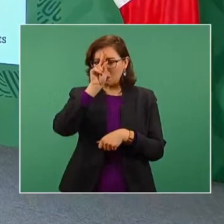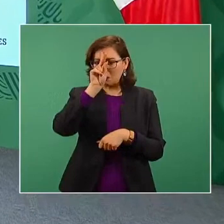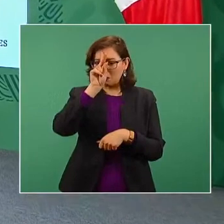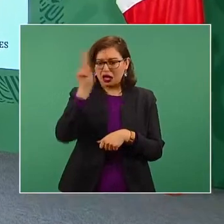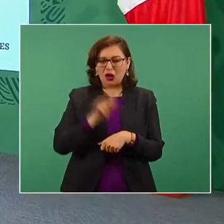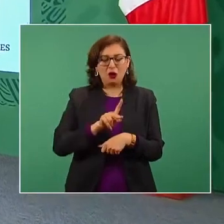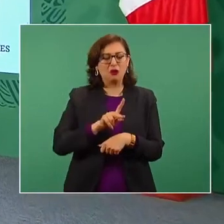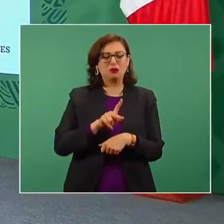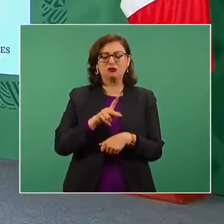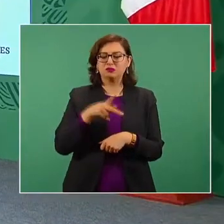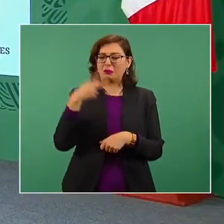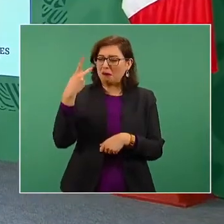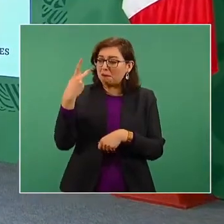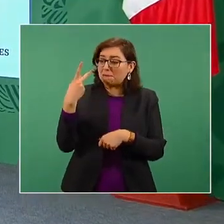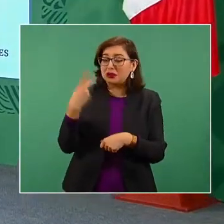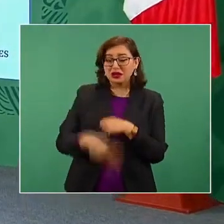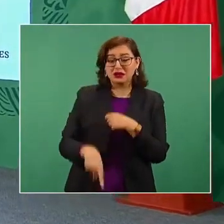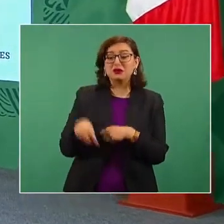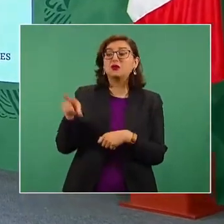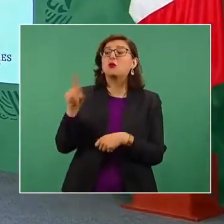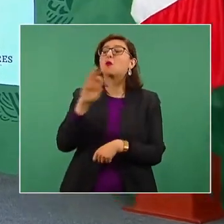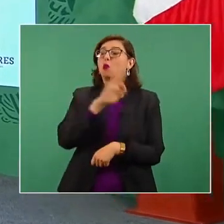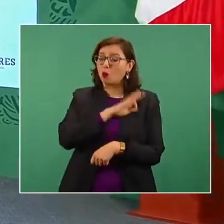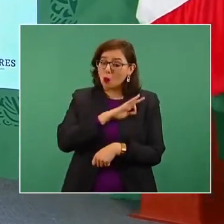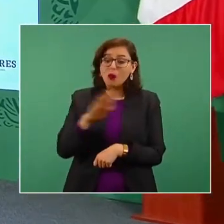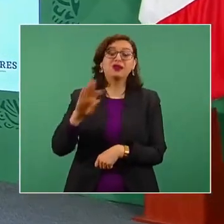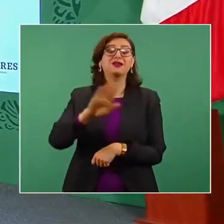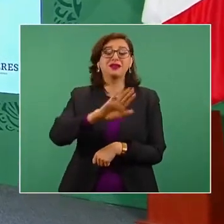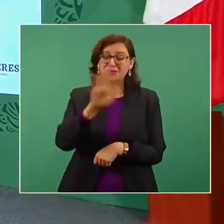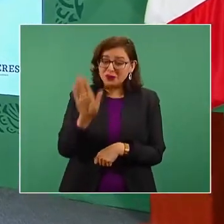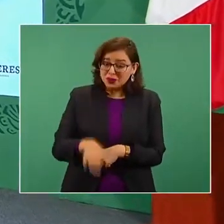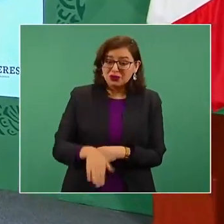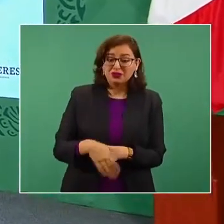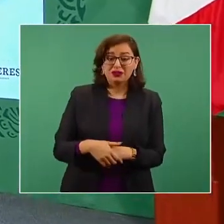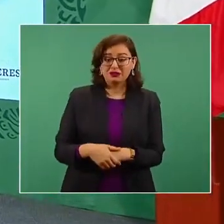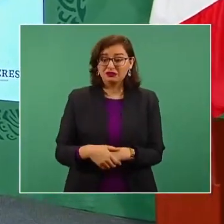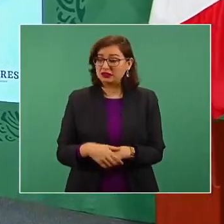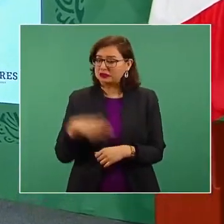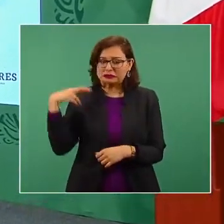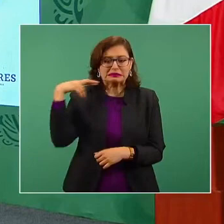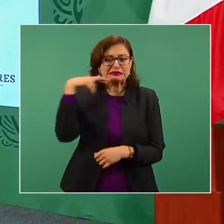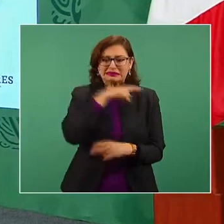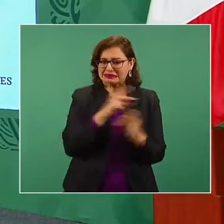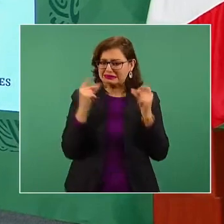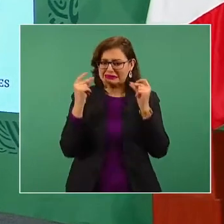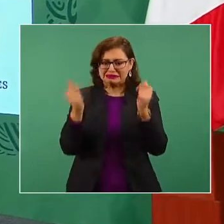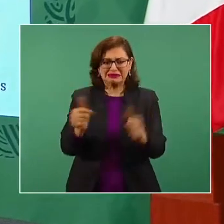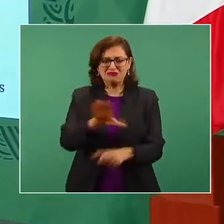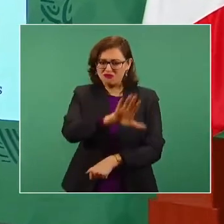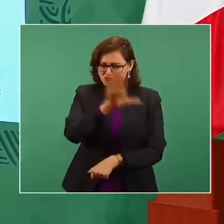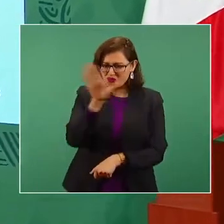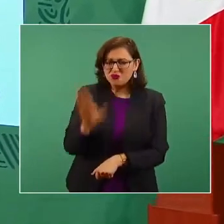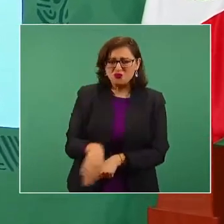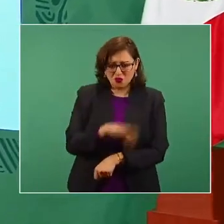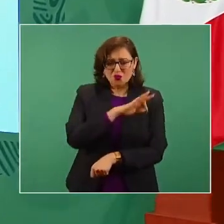mortales. En muy poco tiempo pierden la vida los jóvenes.